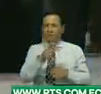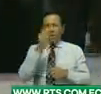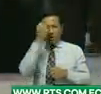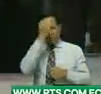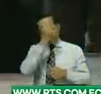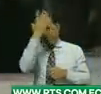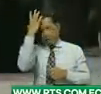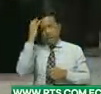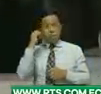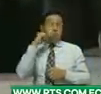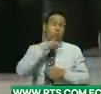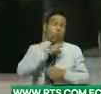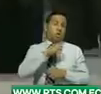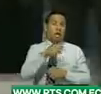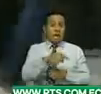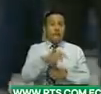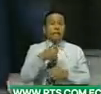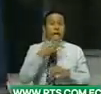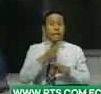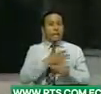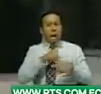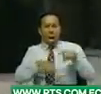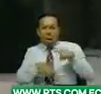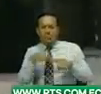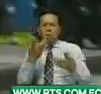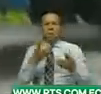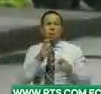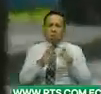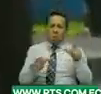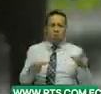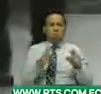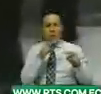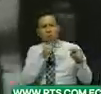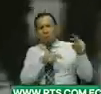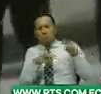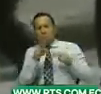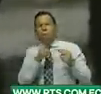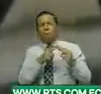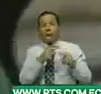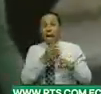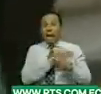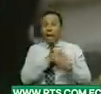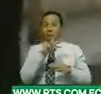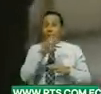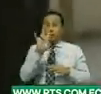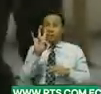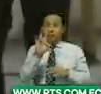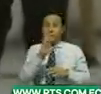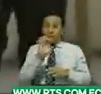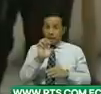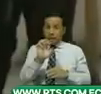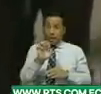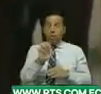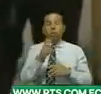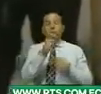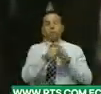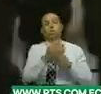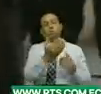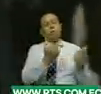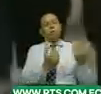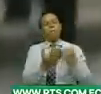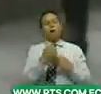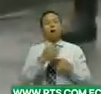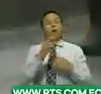Ruales y quienes lo vieron minutos antes de su asesinato cometido el 27 de enero. Su pareja, la